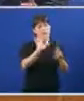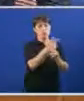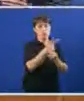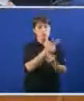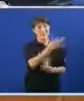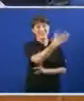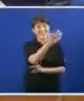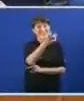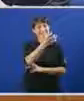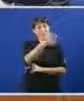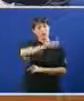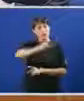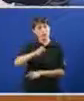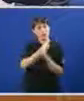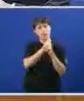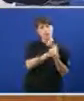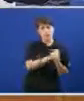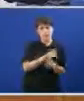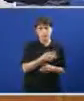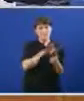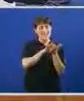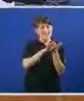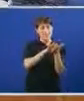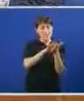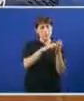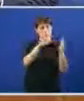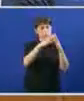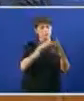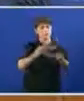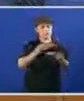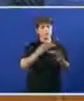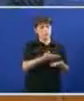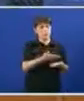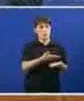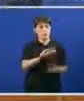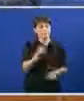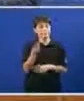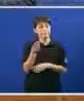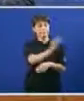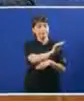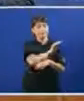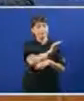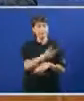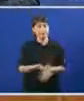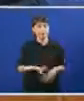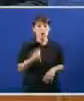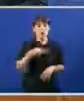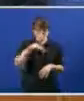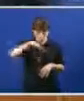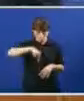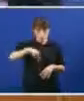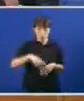500 dependentes máis o servicio de axuda no fogar. Señoría, e hoxe vamos a